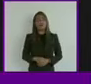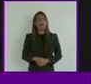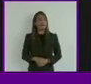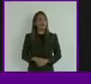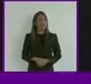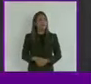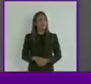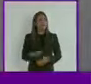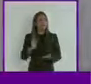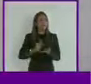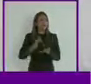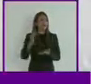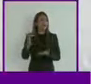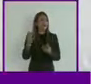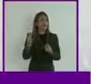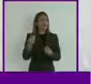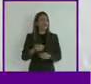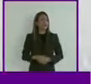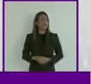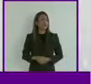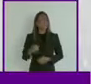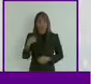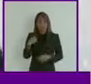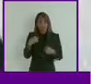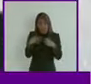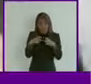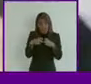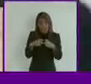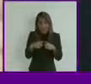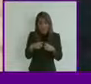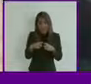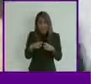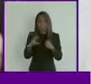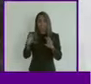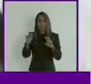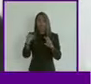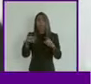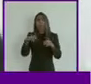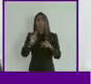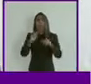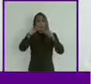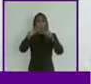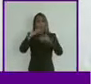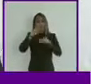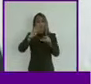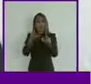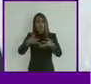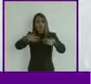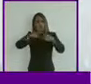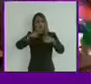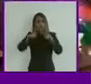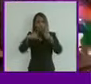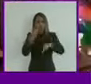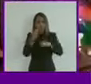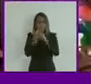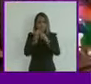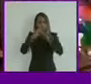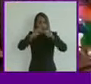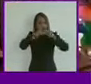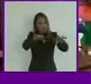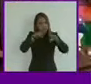Muchas gracias. Ya me había calmado, no estaba tan nerviosa hasta que dijo que se transmite en todas partes. No, a ver,